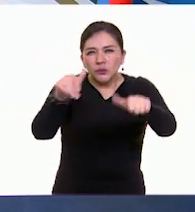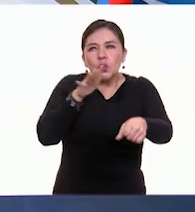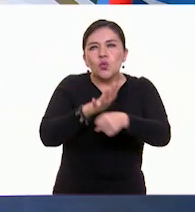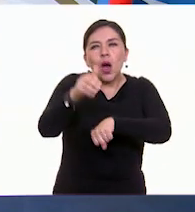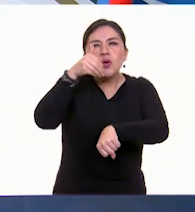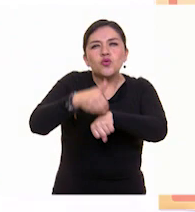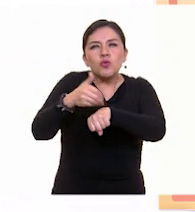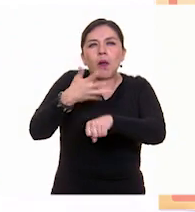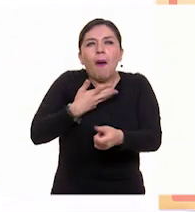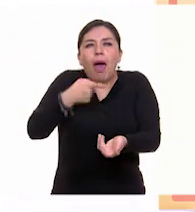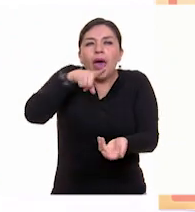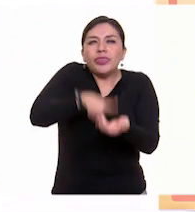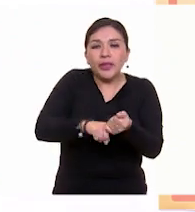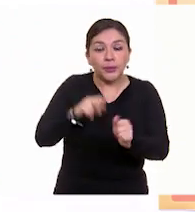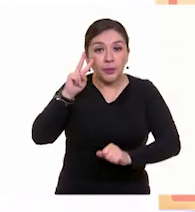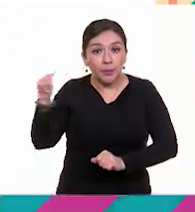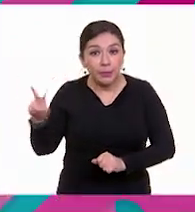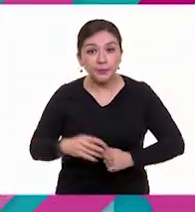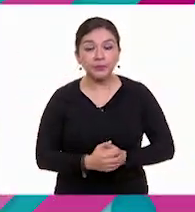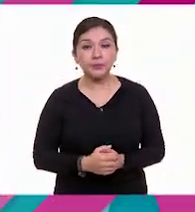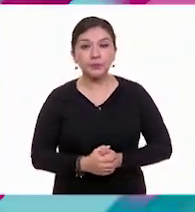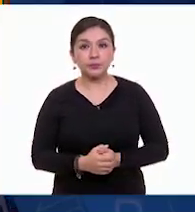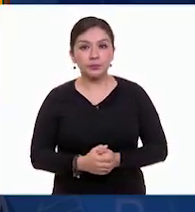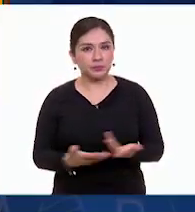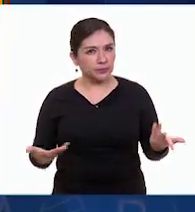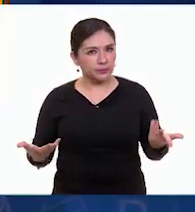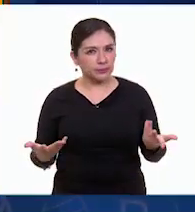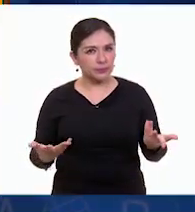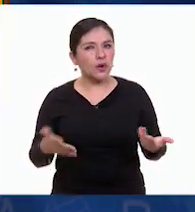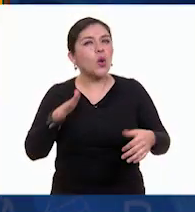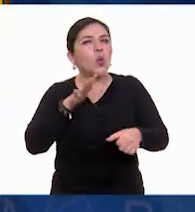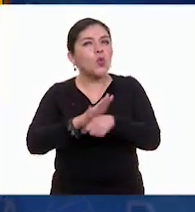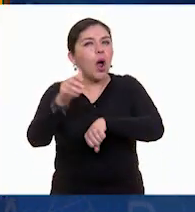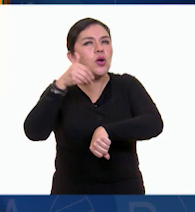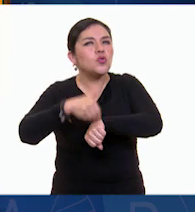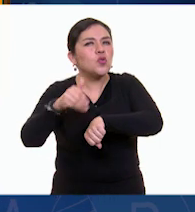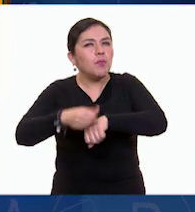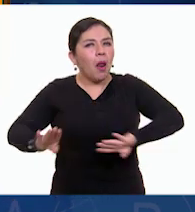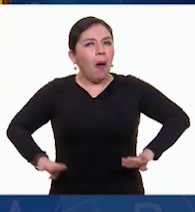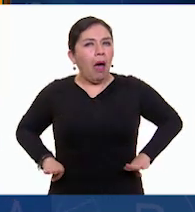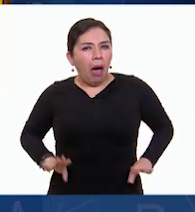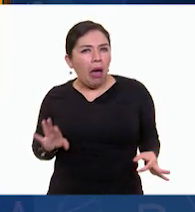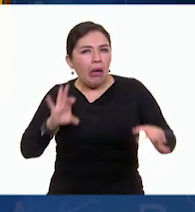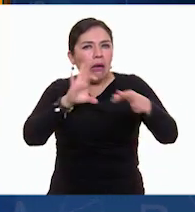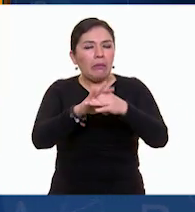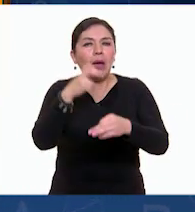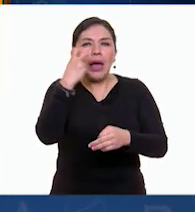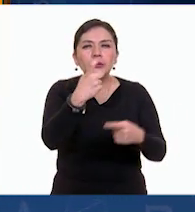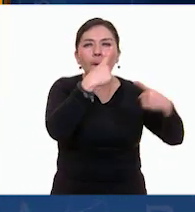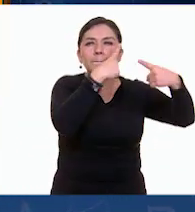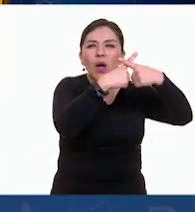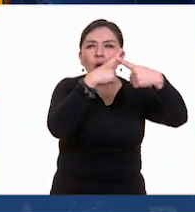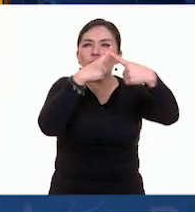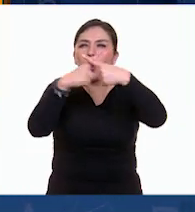hay dentro de cada rectángulo. ¿A qué número corresponden los múltiplos del rectángulo